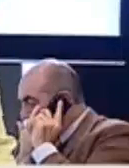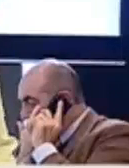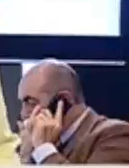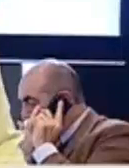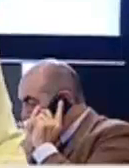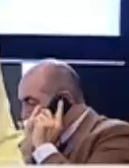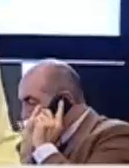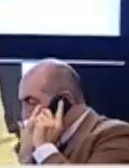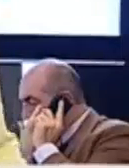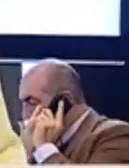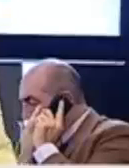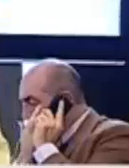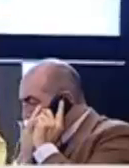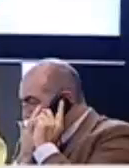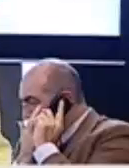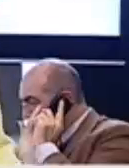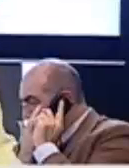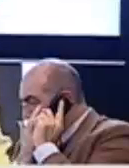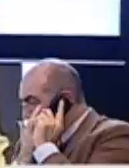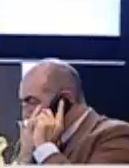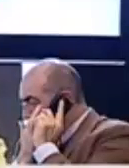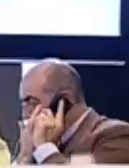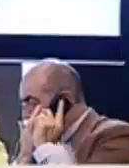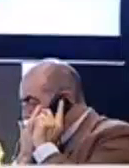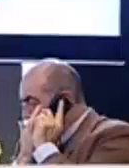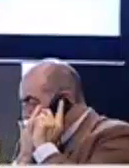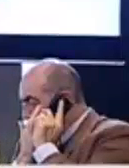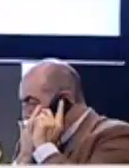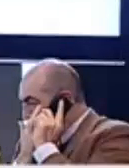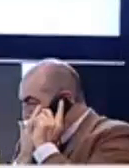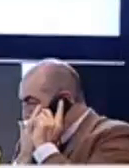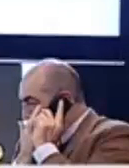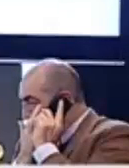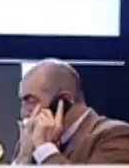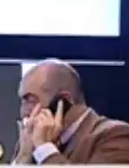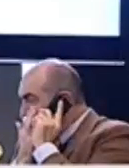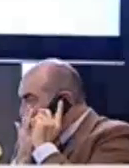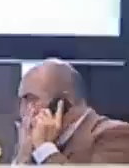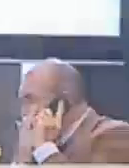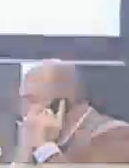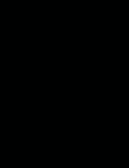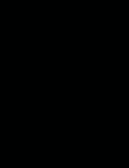diversos ejes temáticos. Le agradezco el favor de su atención. Por lo pronto, yo me despido.